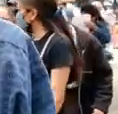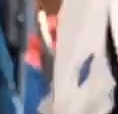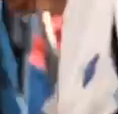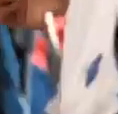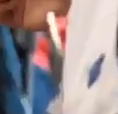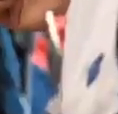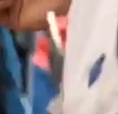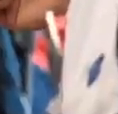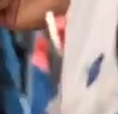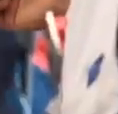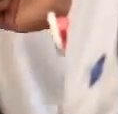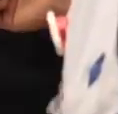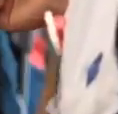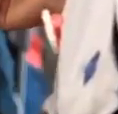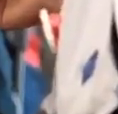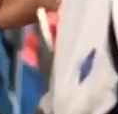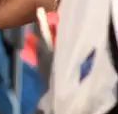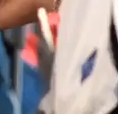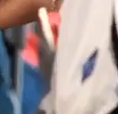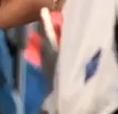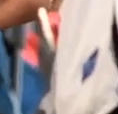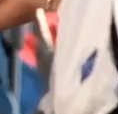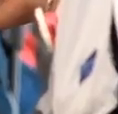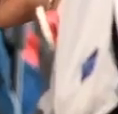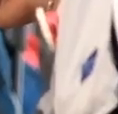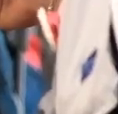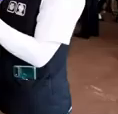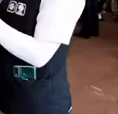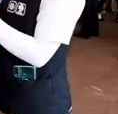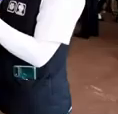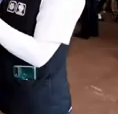molestia. Estoy encantado de la vida.